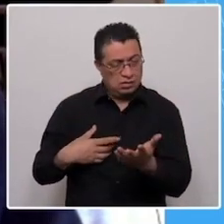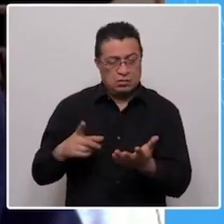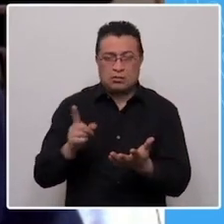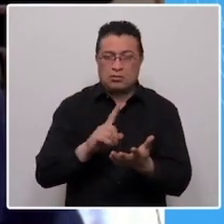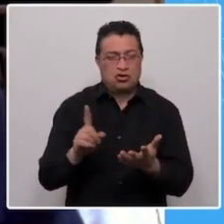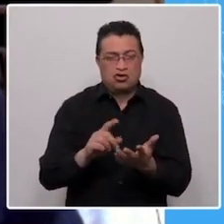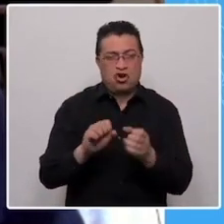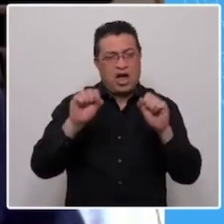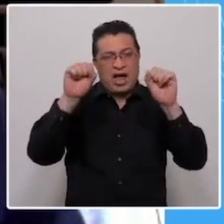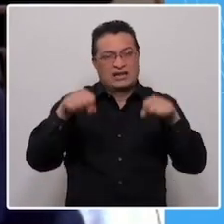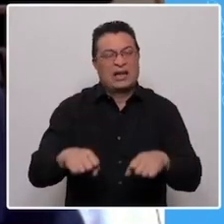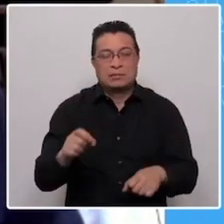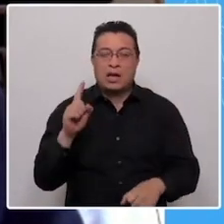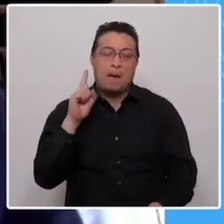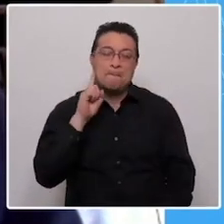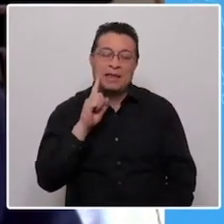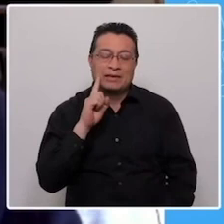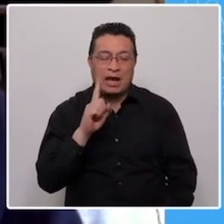inaceptable la mentira.